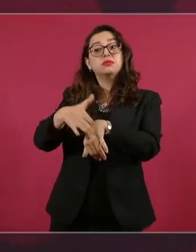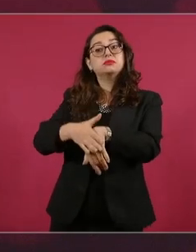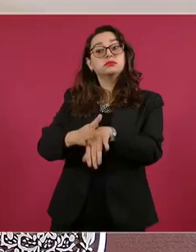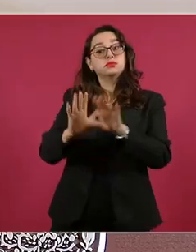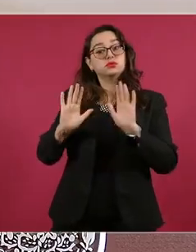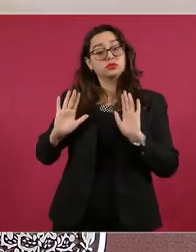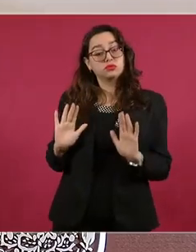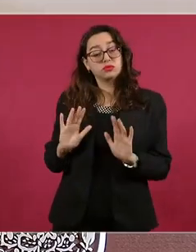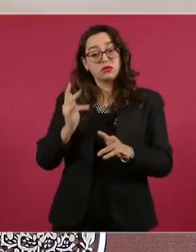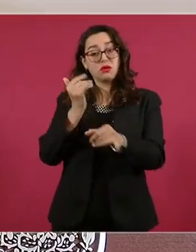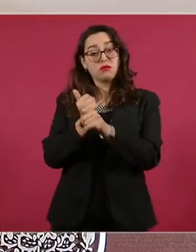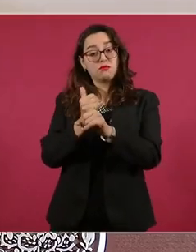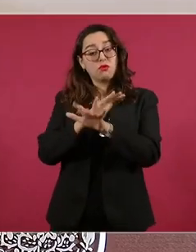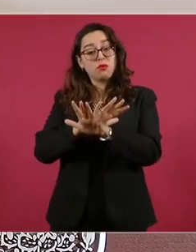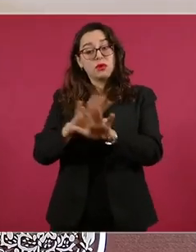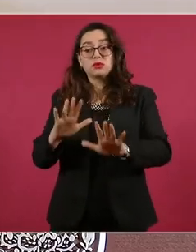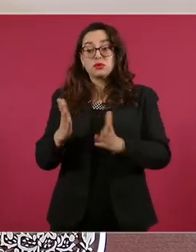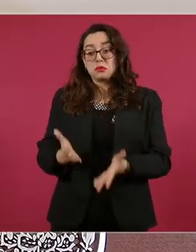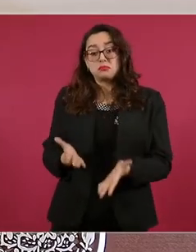ante